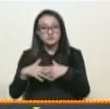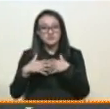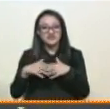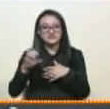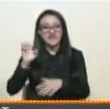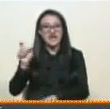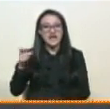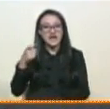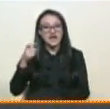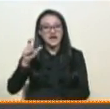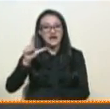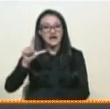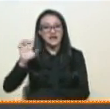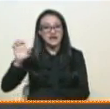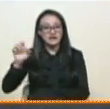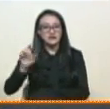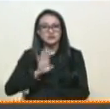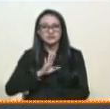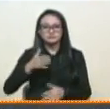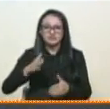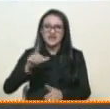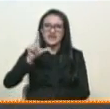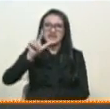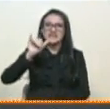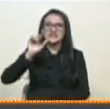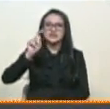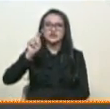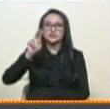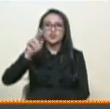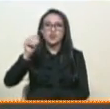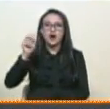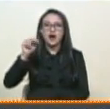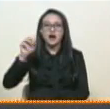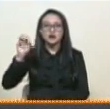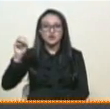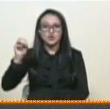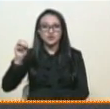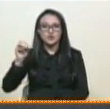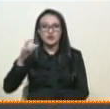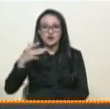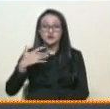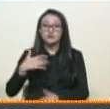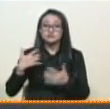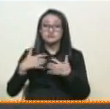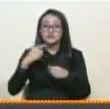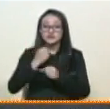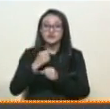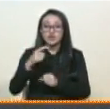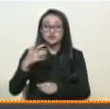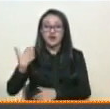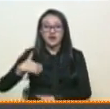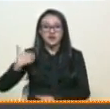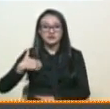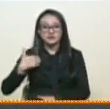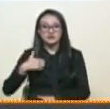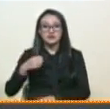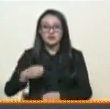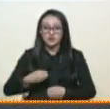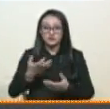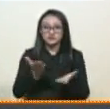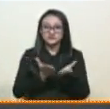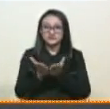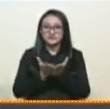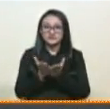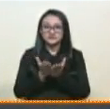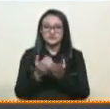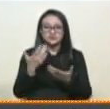que es una empresa de origen lituano con sede en Argentina, bueno, para ofrecer el servicio en América Latina. ¿Qué nos puede decir la rectora